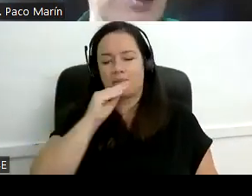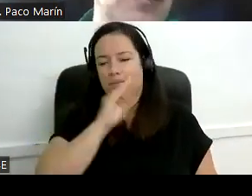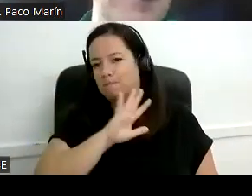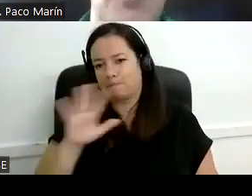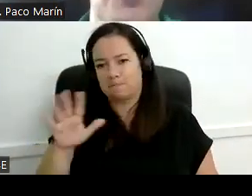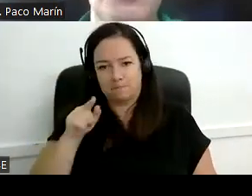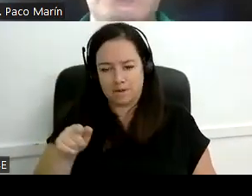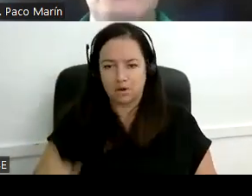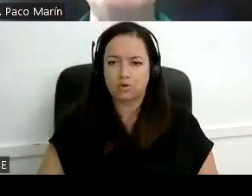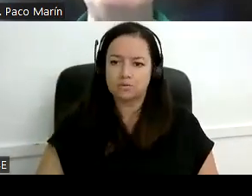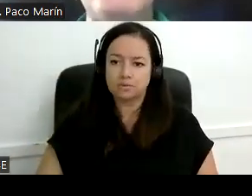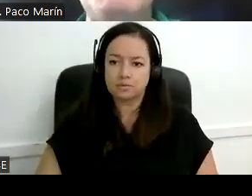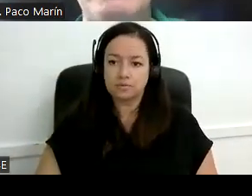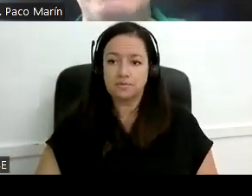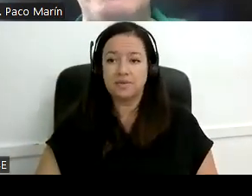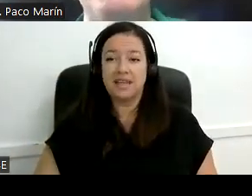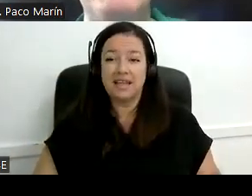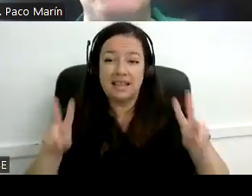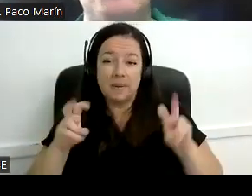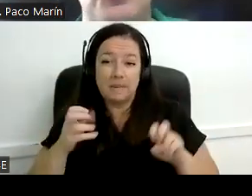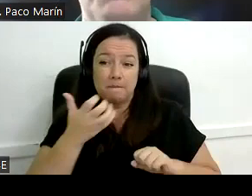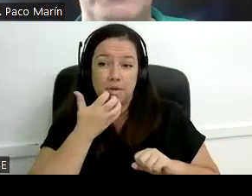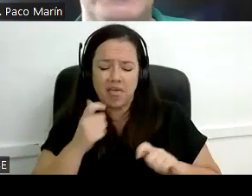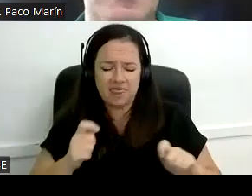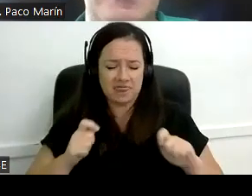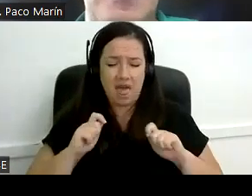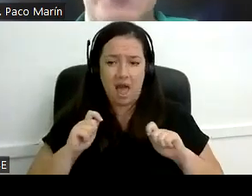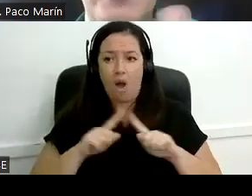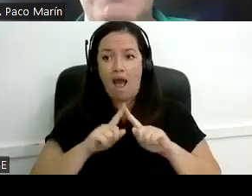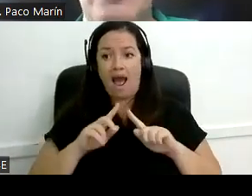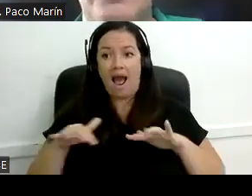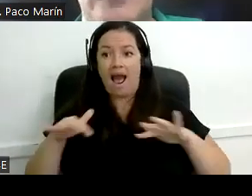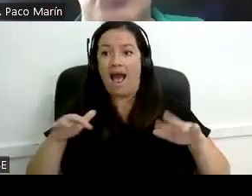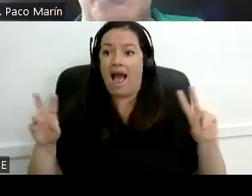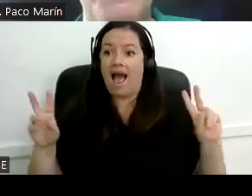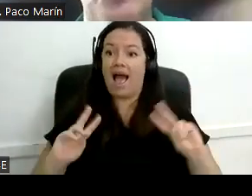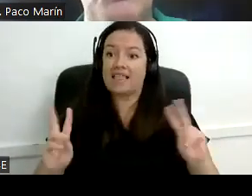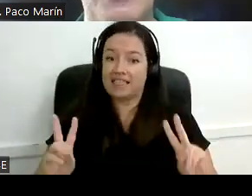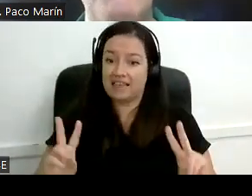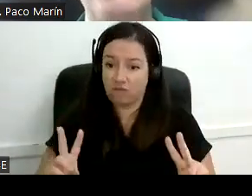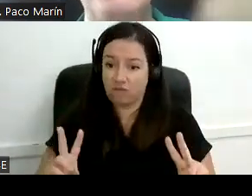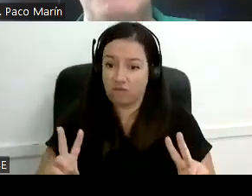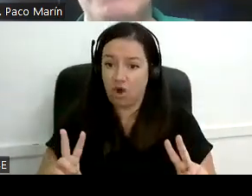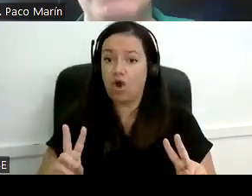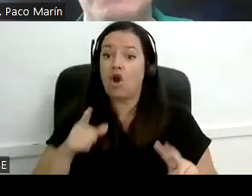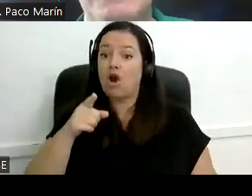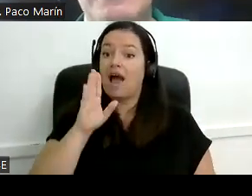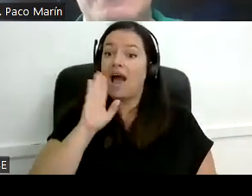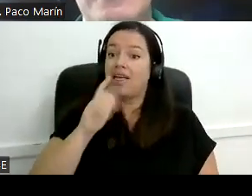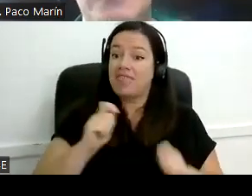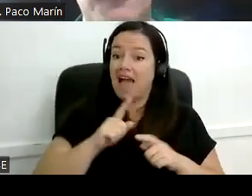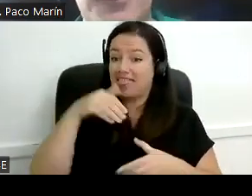son muy adecuados. No tanto para activarnos, porque a la hora de activarnos, tanto los aminoácidos como la cafeína van a poder